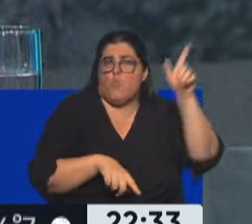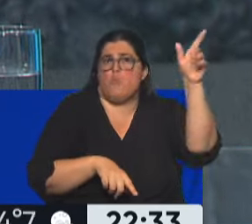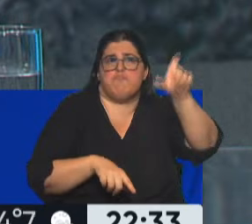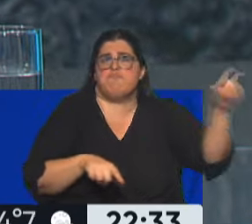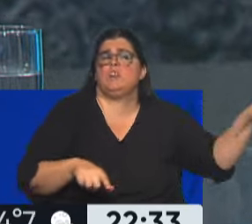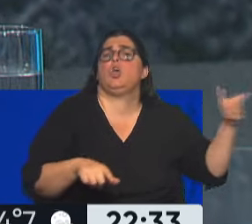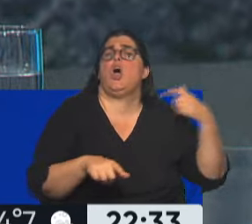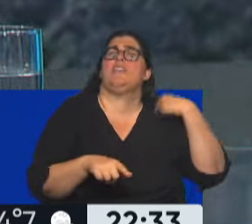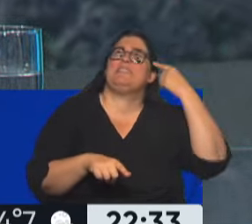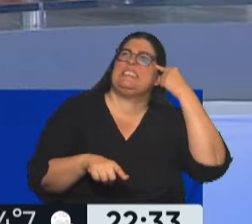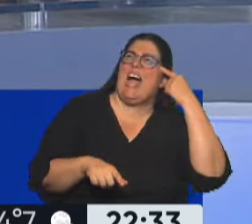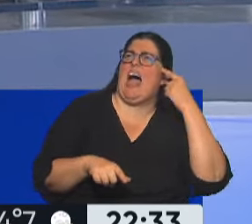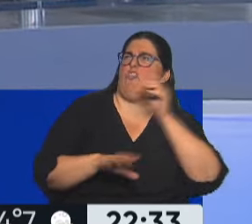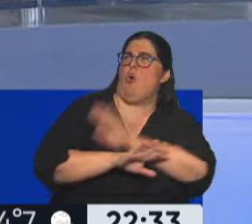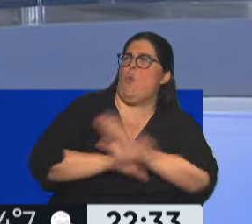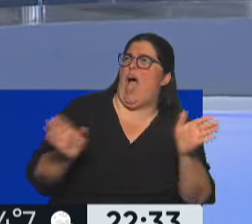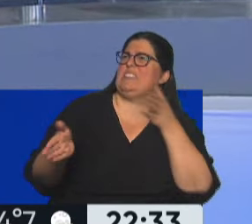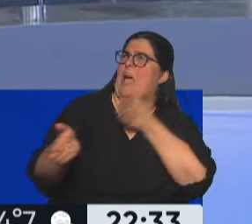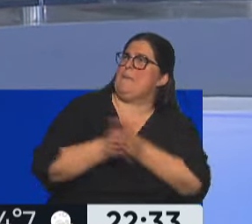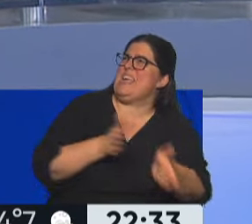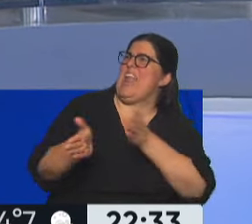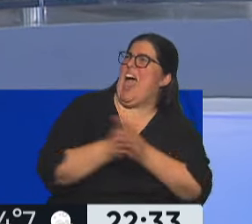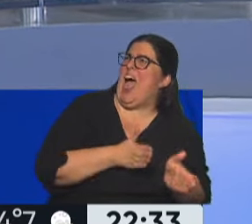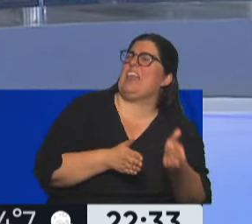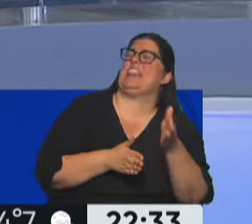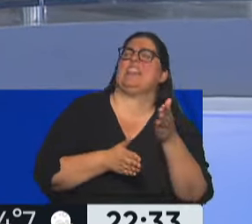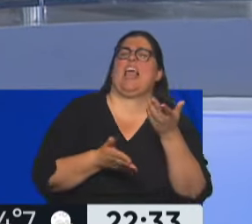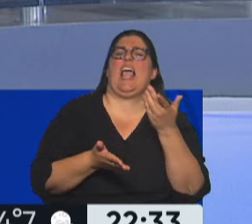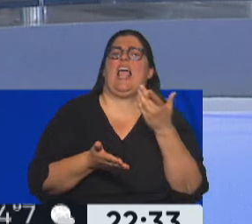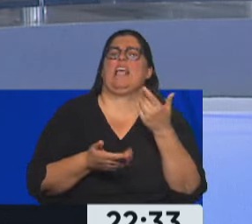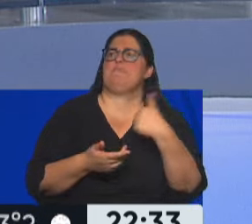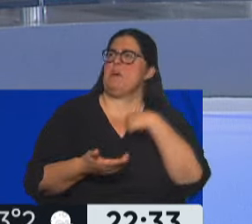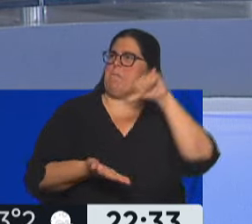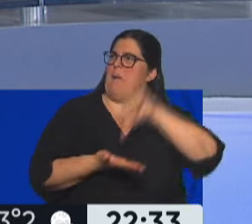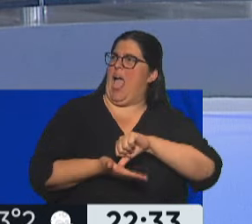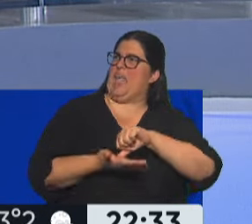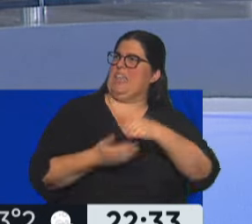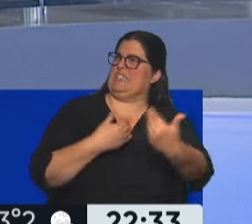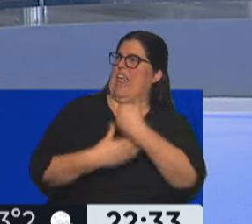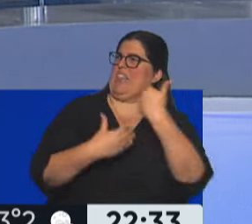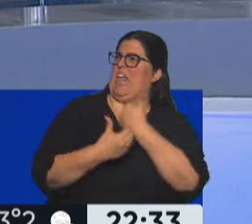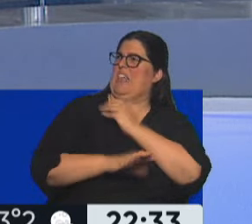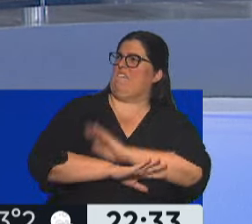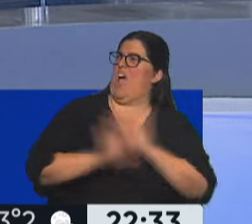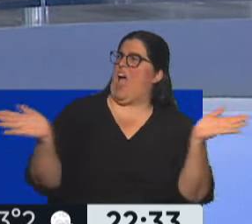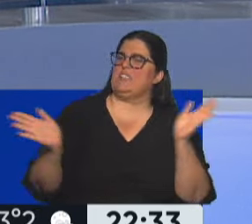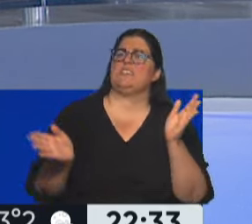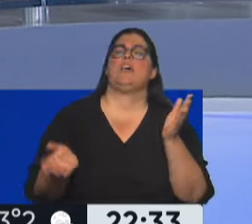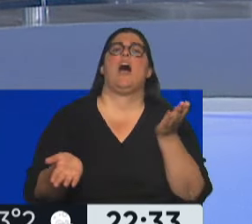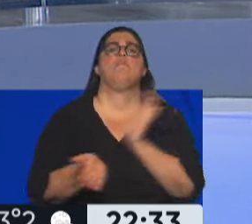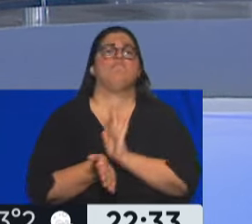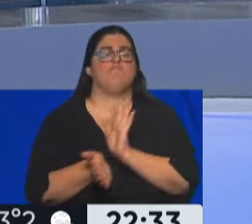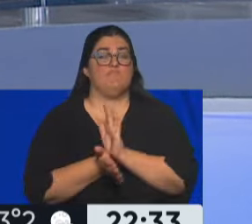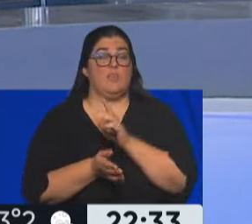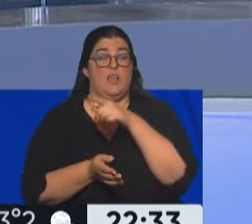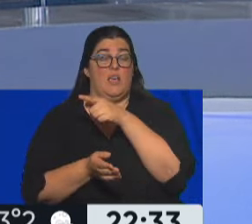no quiero que sigan ingresando inmigrantes a mi país, digamos, el ciudadano común un poco está respondiendo este termómetro